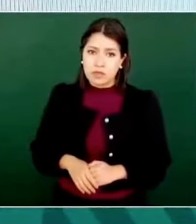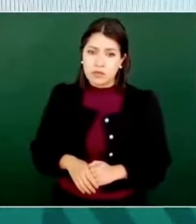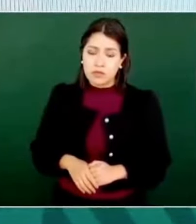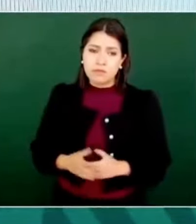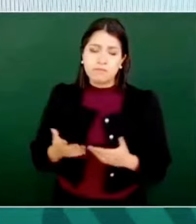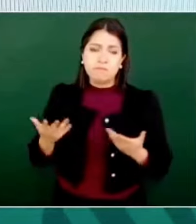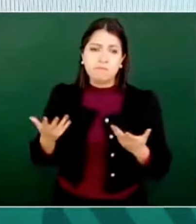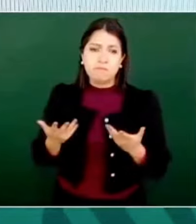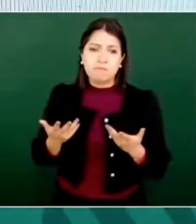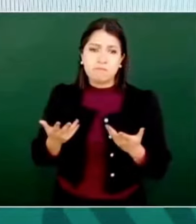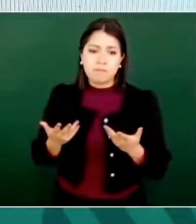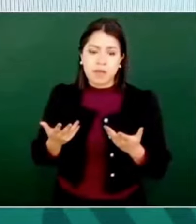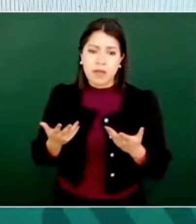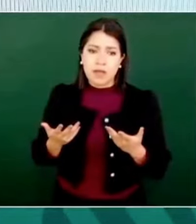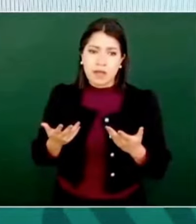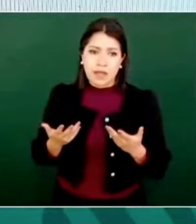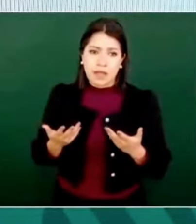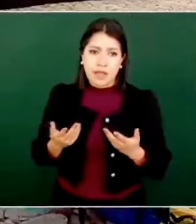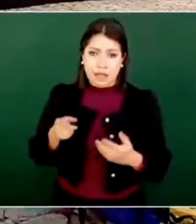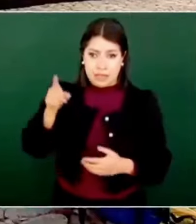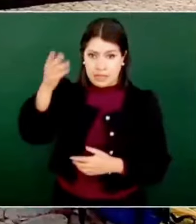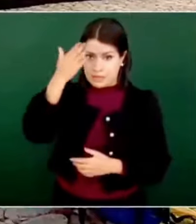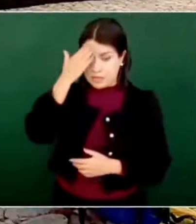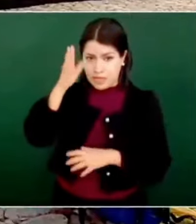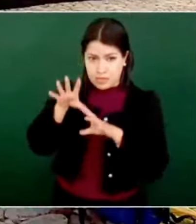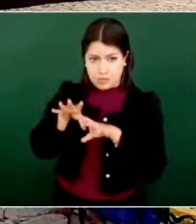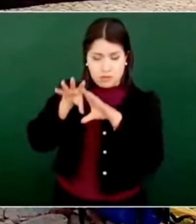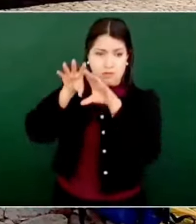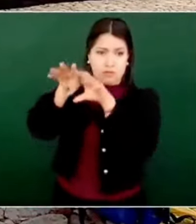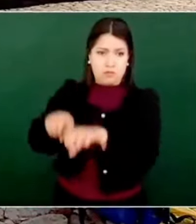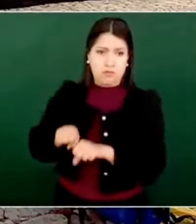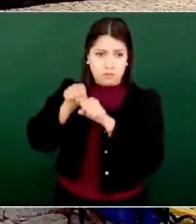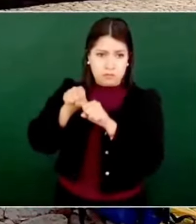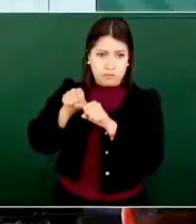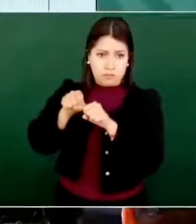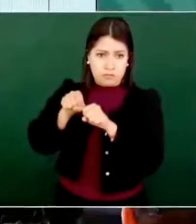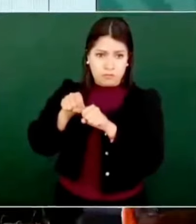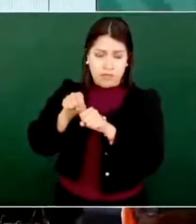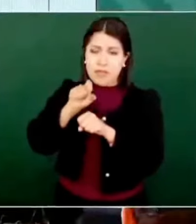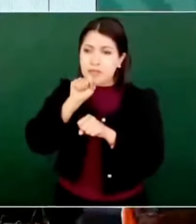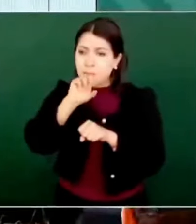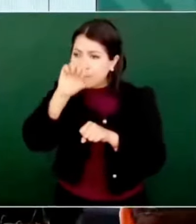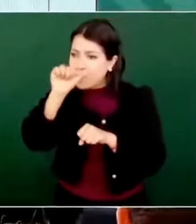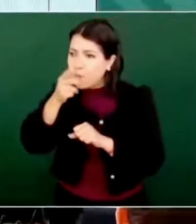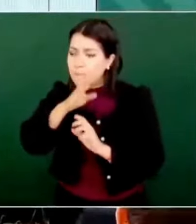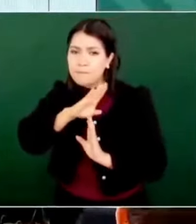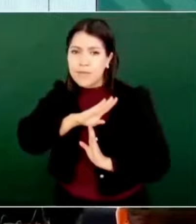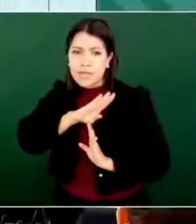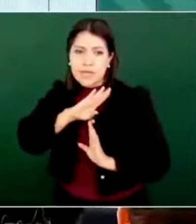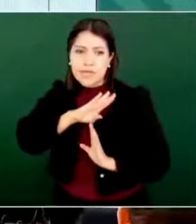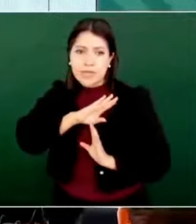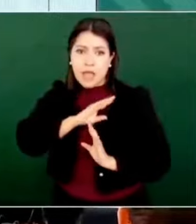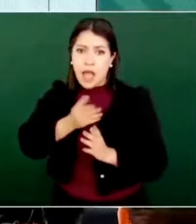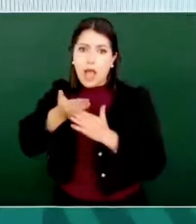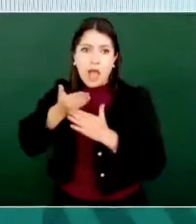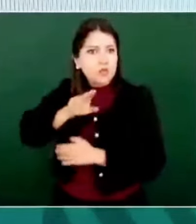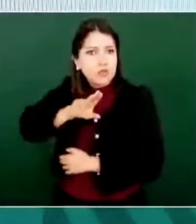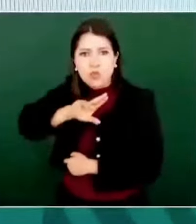Entonces se le detiene a él a militares que que nunca se había